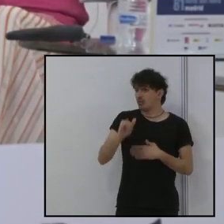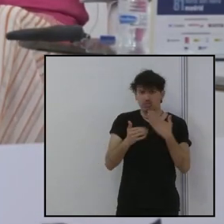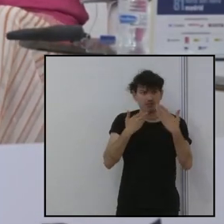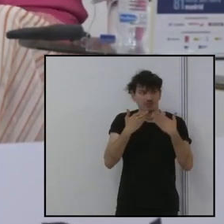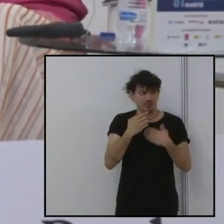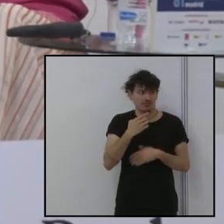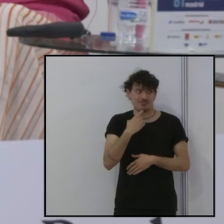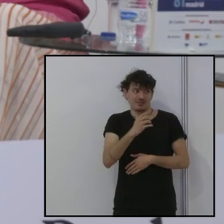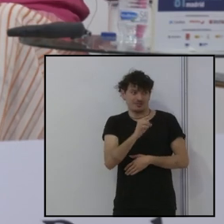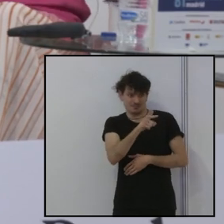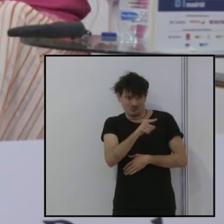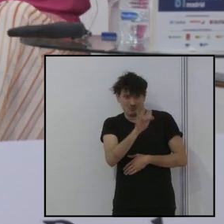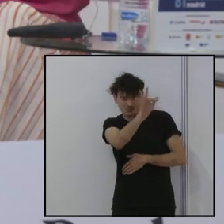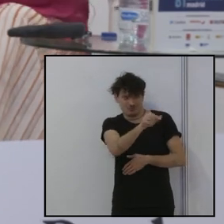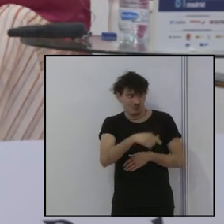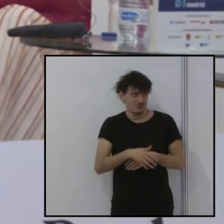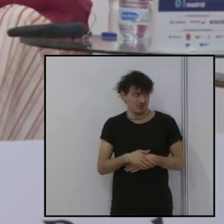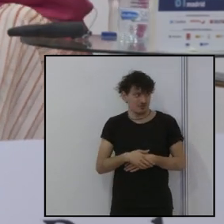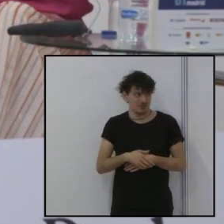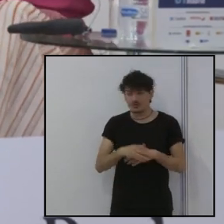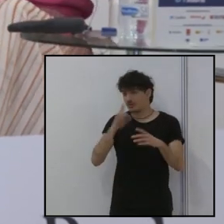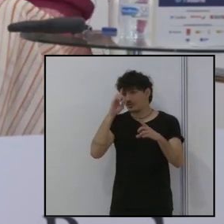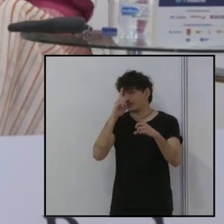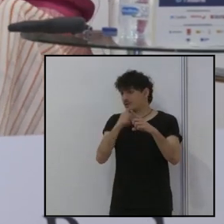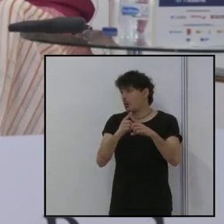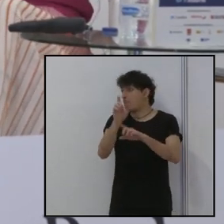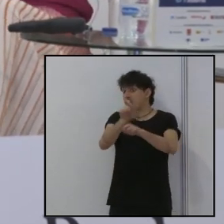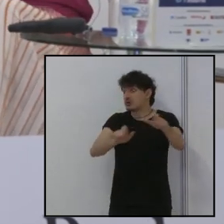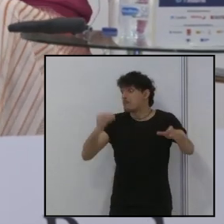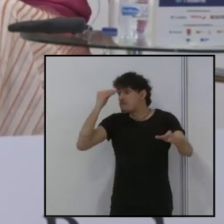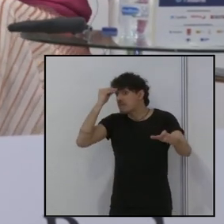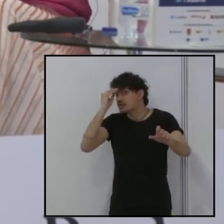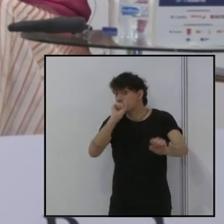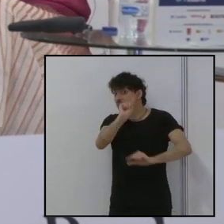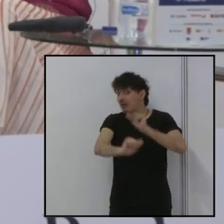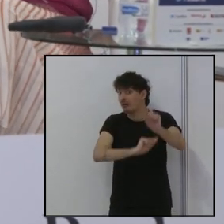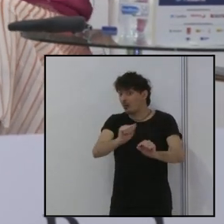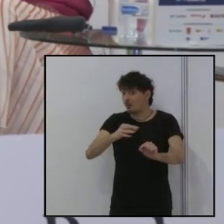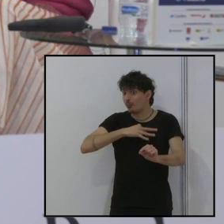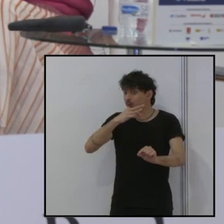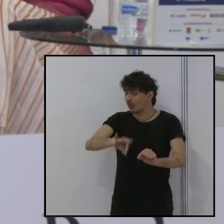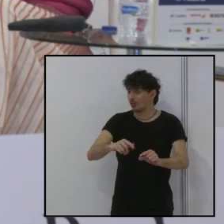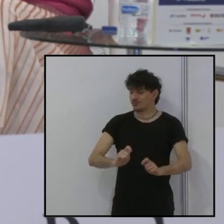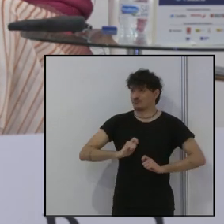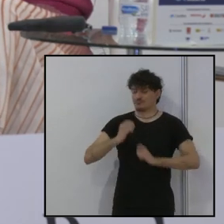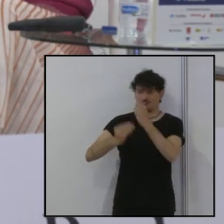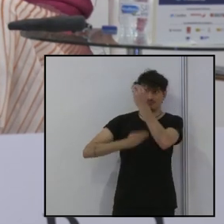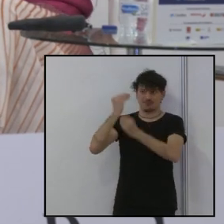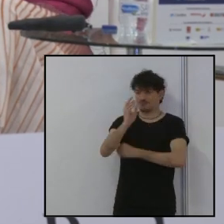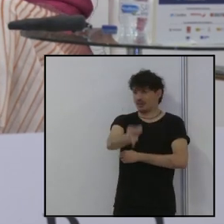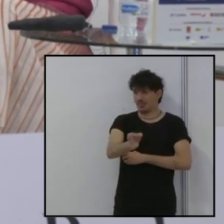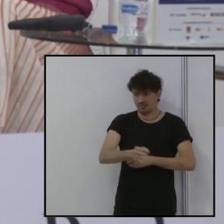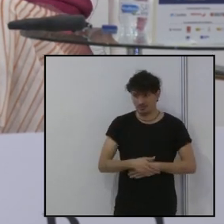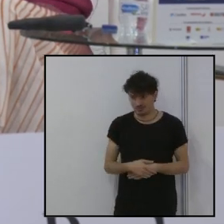ella, porque me parece fascinante la idea de que la gente cree que es contagiosa. Me has dejado con eso pensando mucho tiempo, ¿eh? No te voy a engañar. Bueno, no,